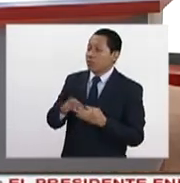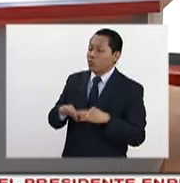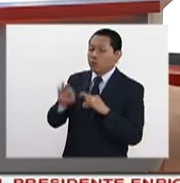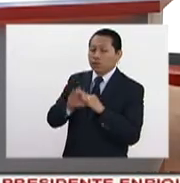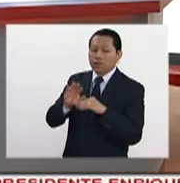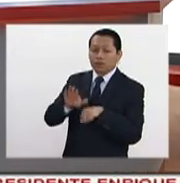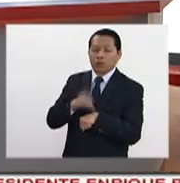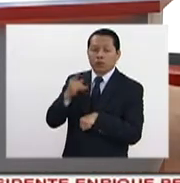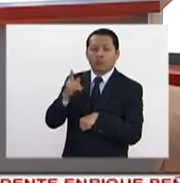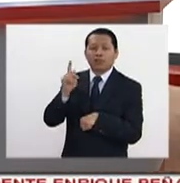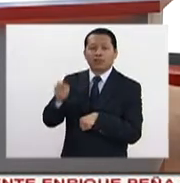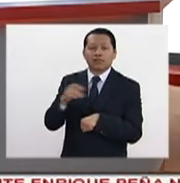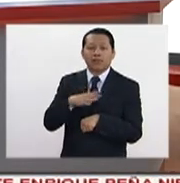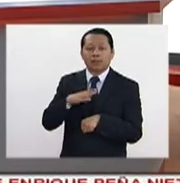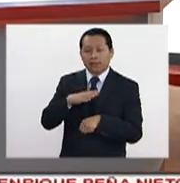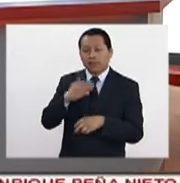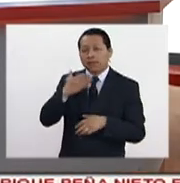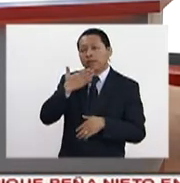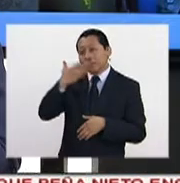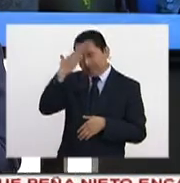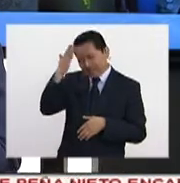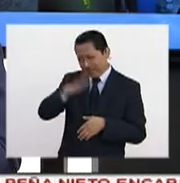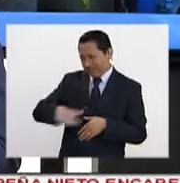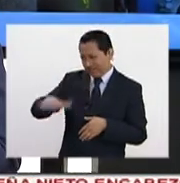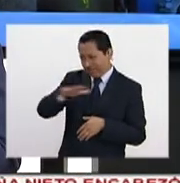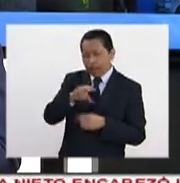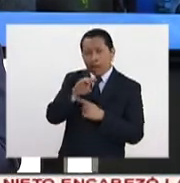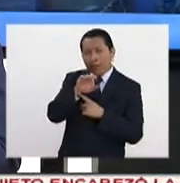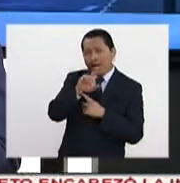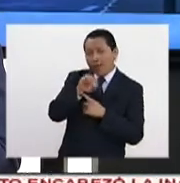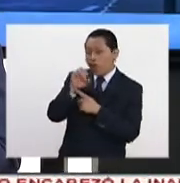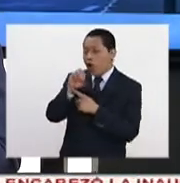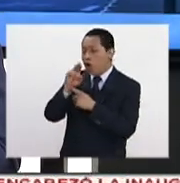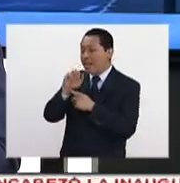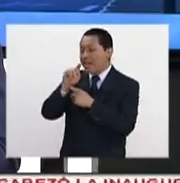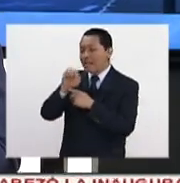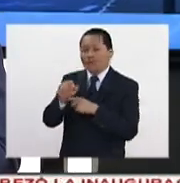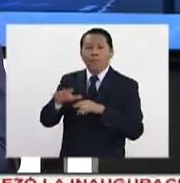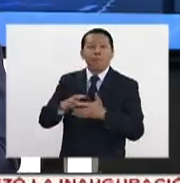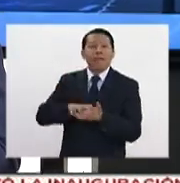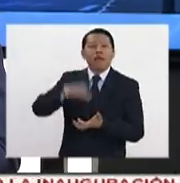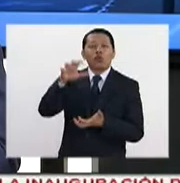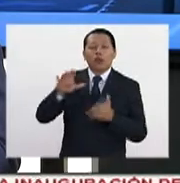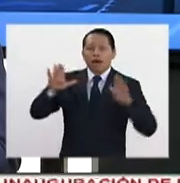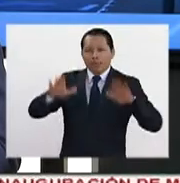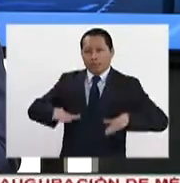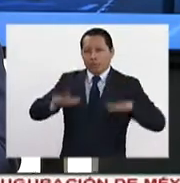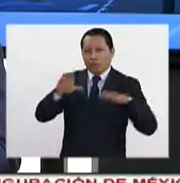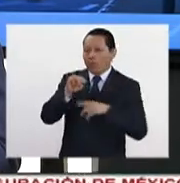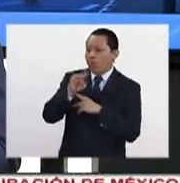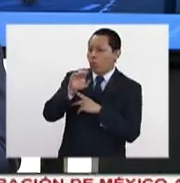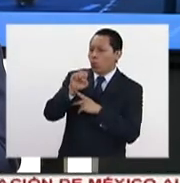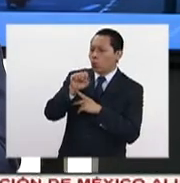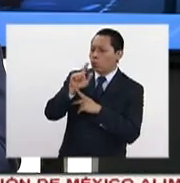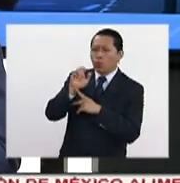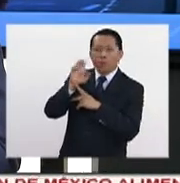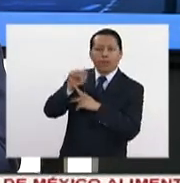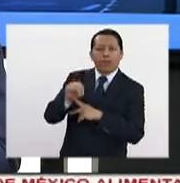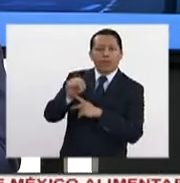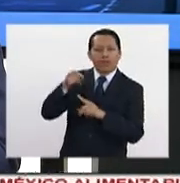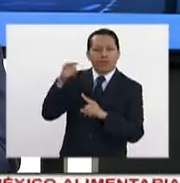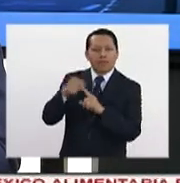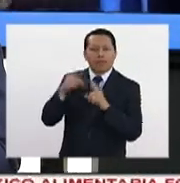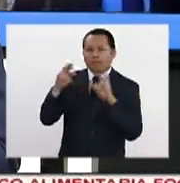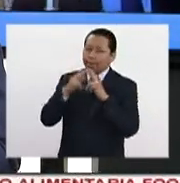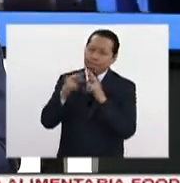parte de Medio Oriente está compuesto por musulmanes. Tiene una connotación religiosa, también